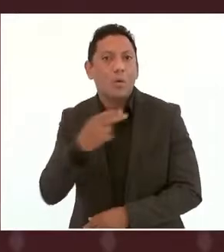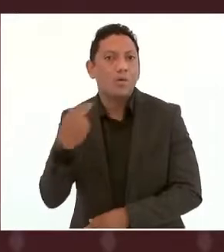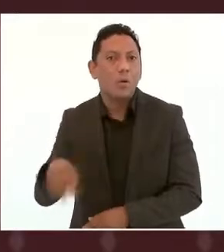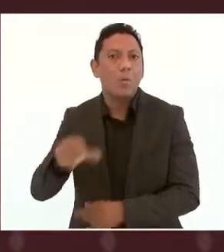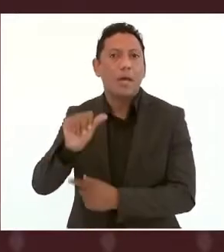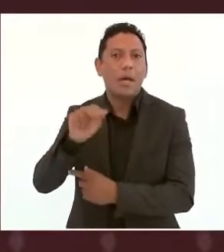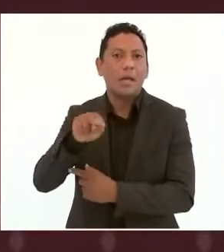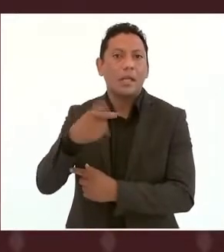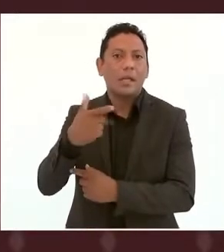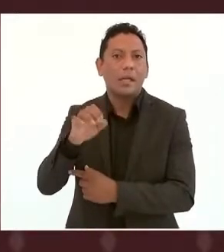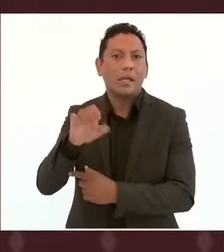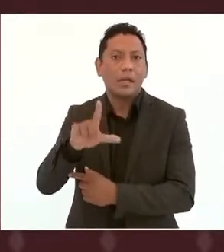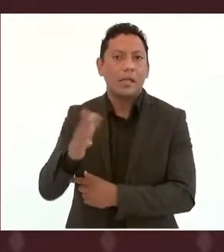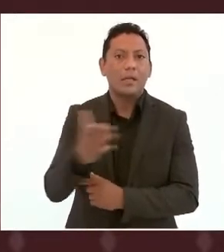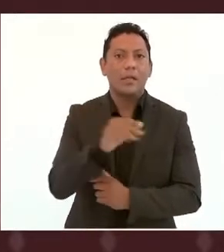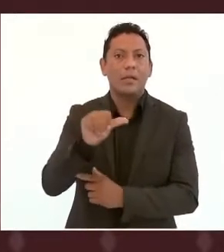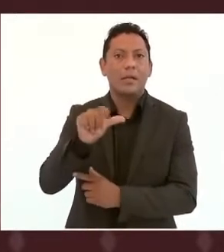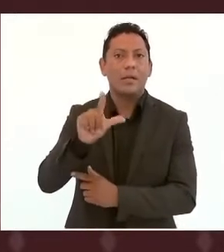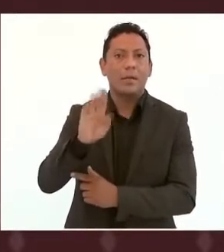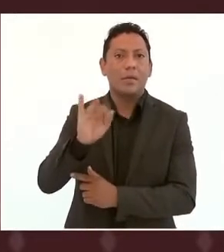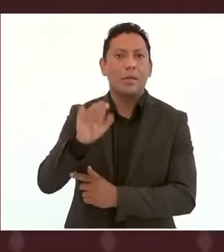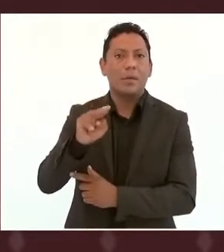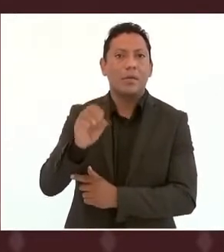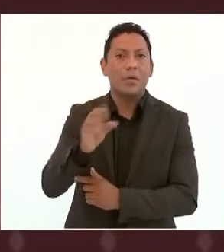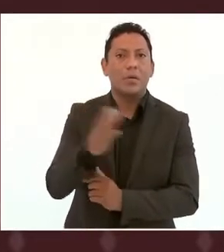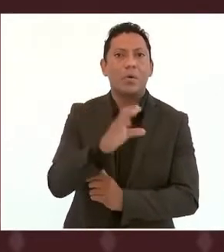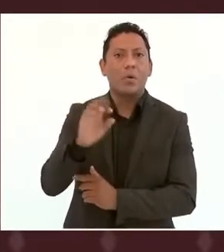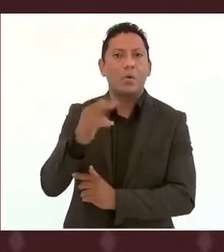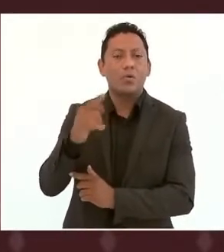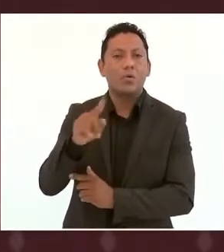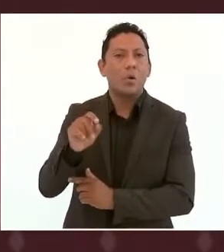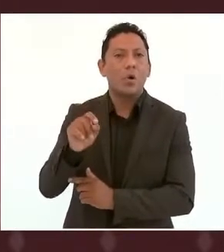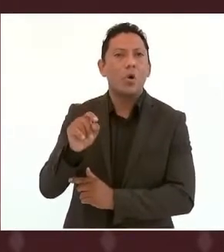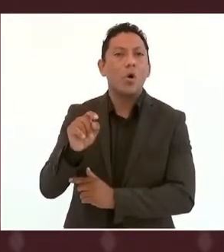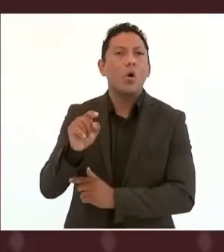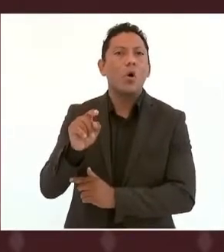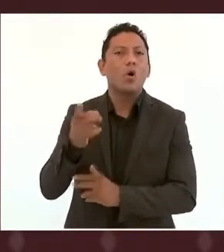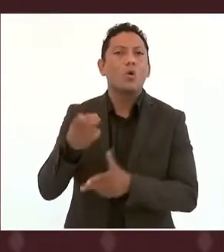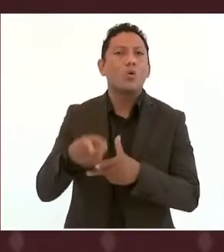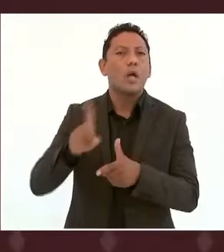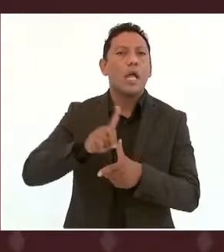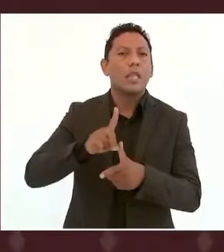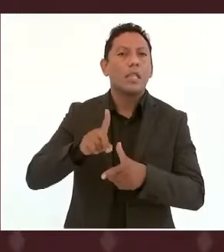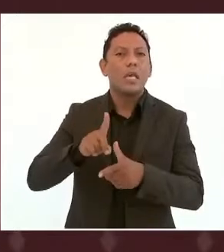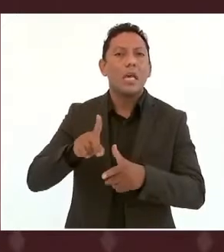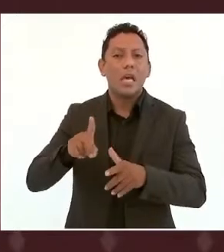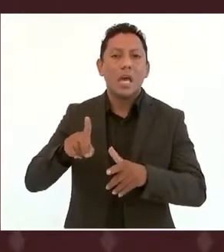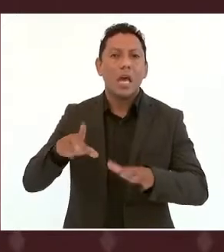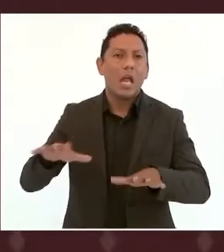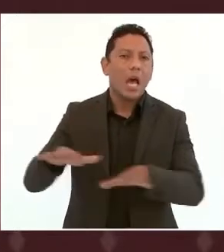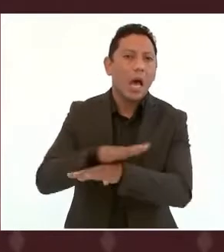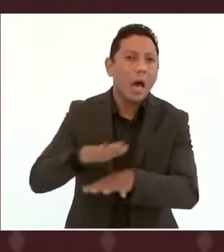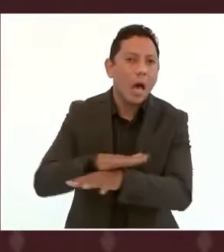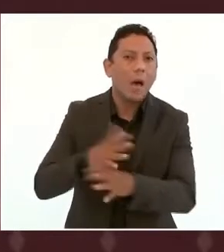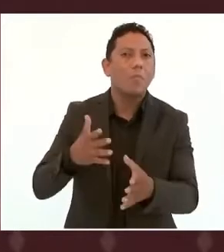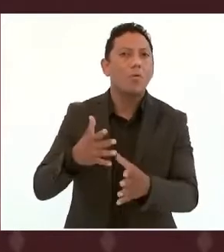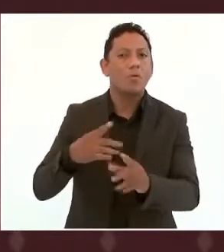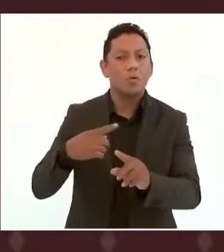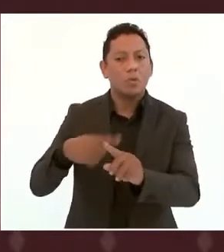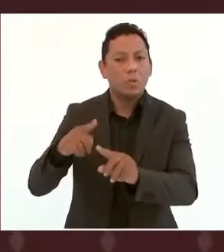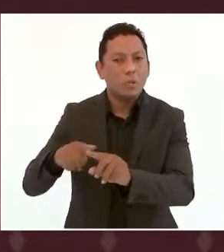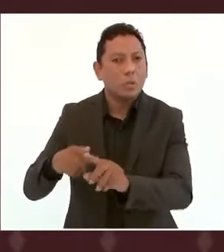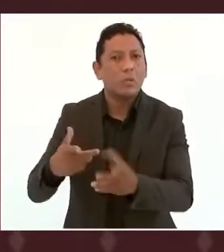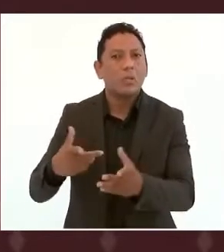Ángel Albino Corzo durante el movimiento de reforma y en defensa de